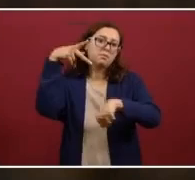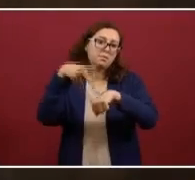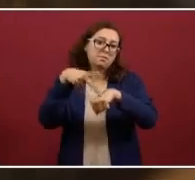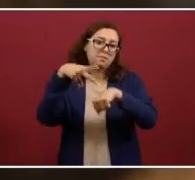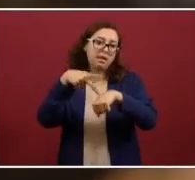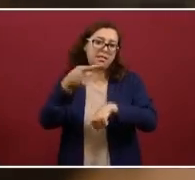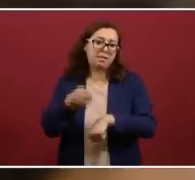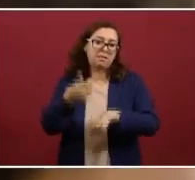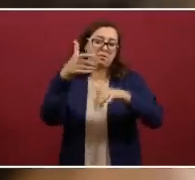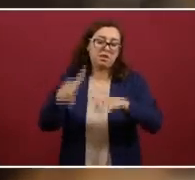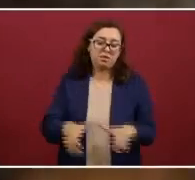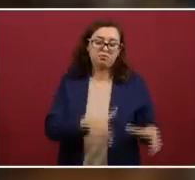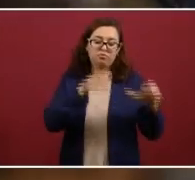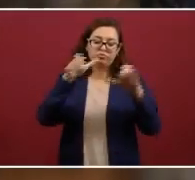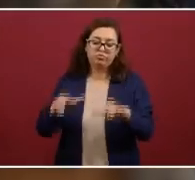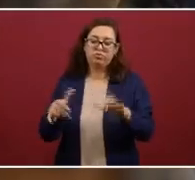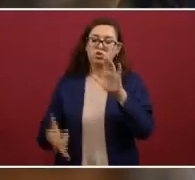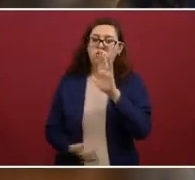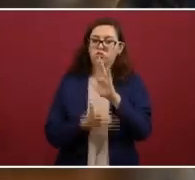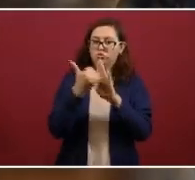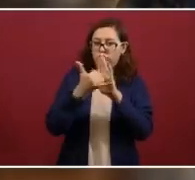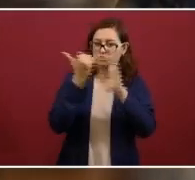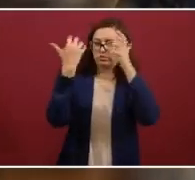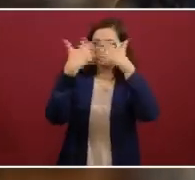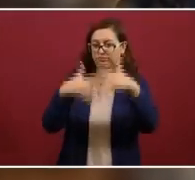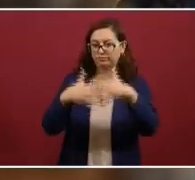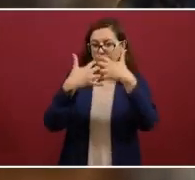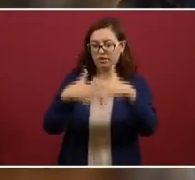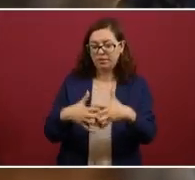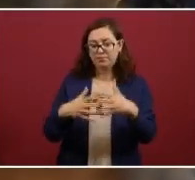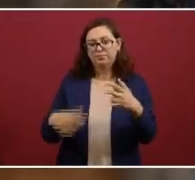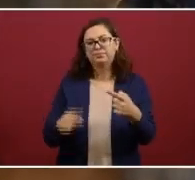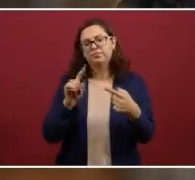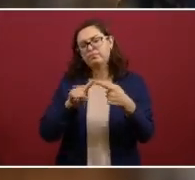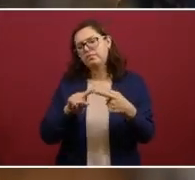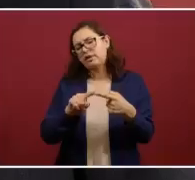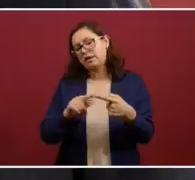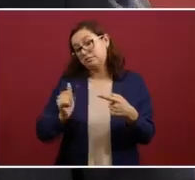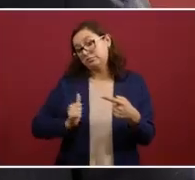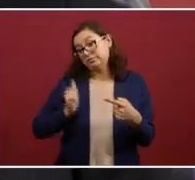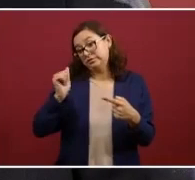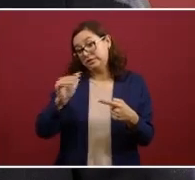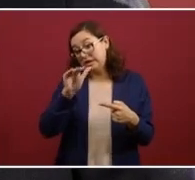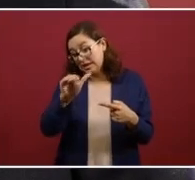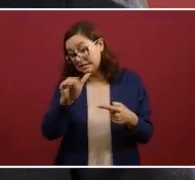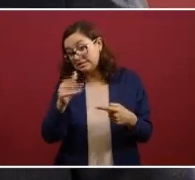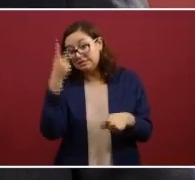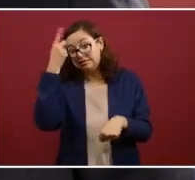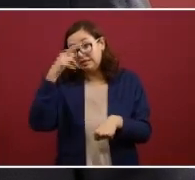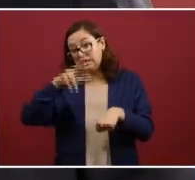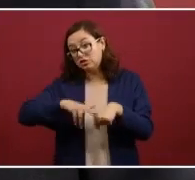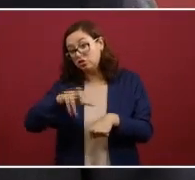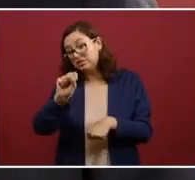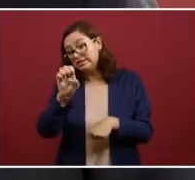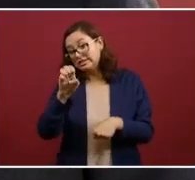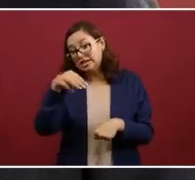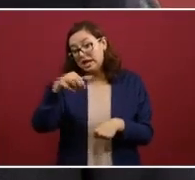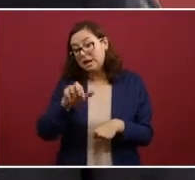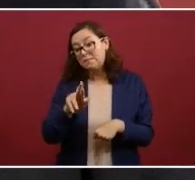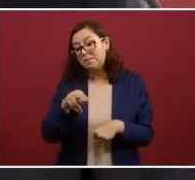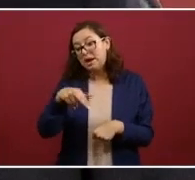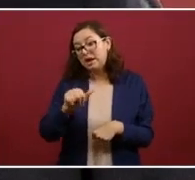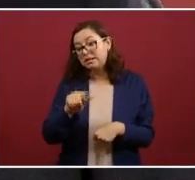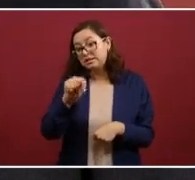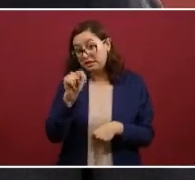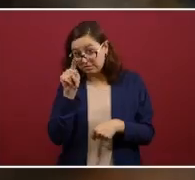Semarnat, si ya se tiene esta manifestación de impacto ambiental o cómo va a iniciar esta obra sin esta